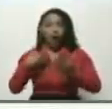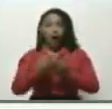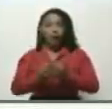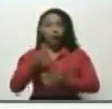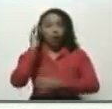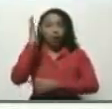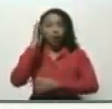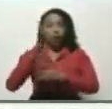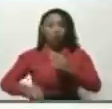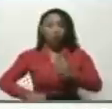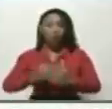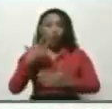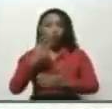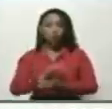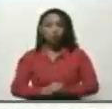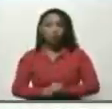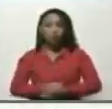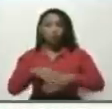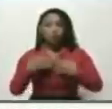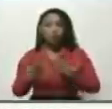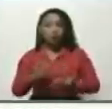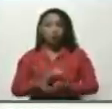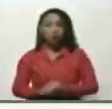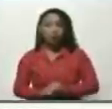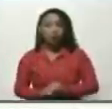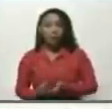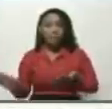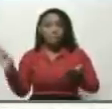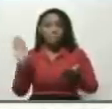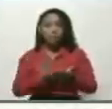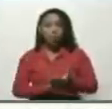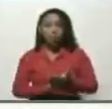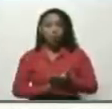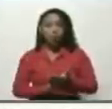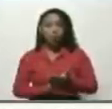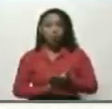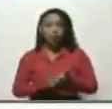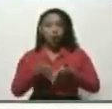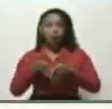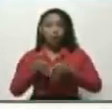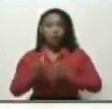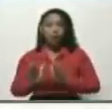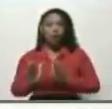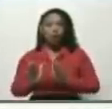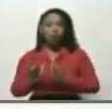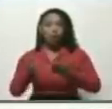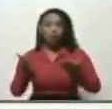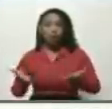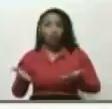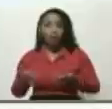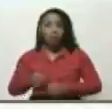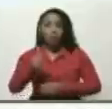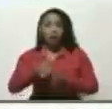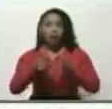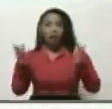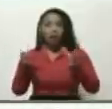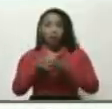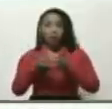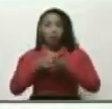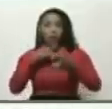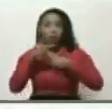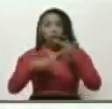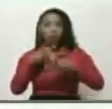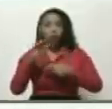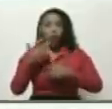Congreso Fundacional que marcó el nacimiento del más grande partido que haya conocido